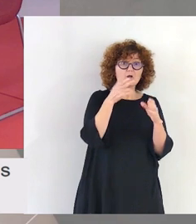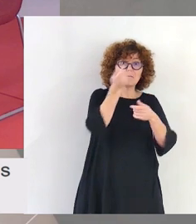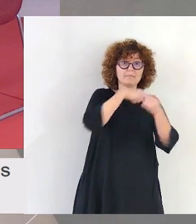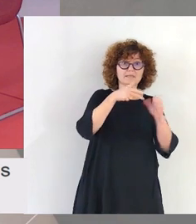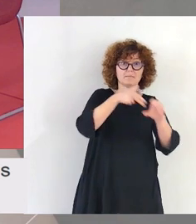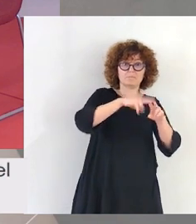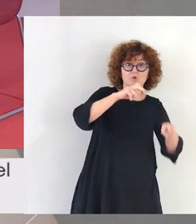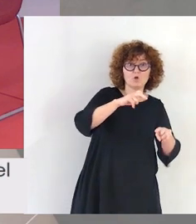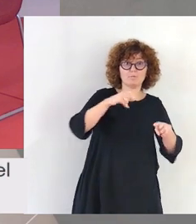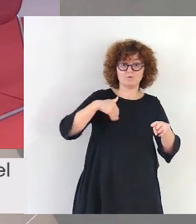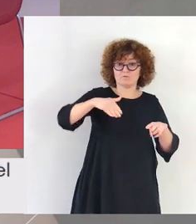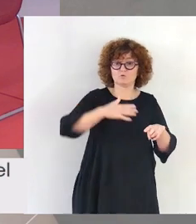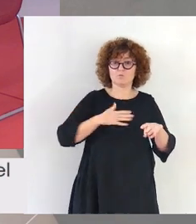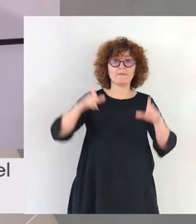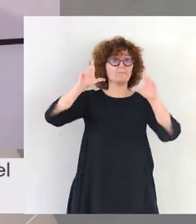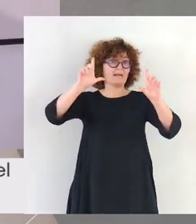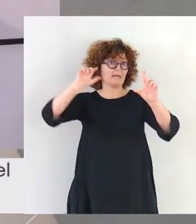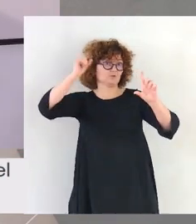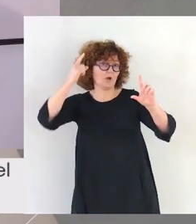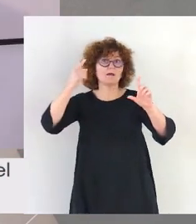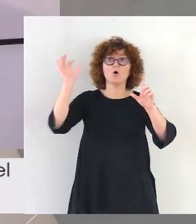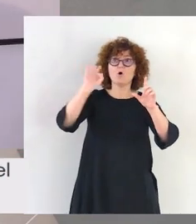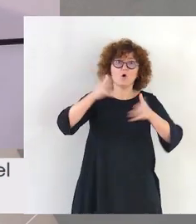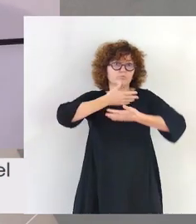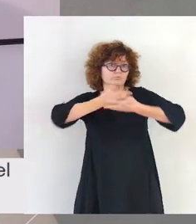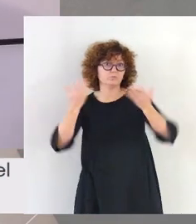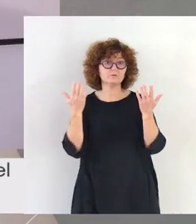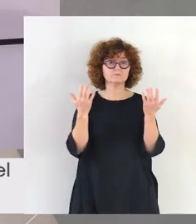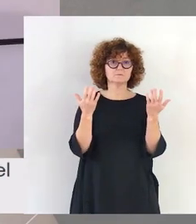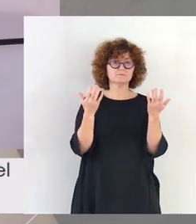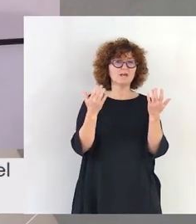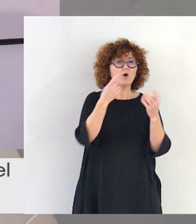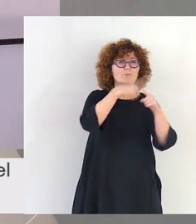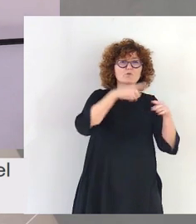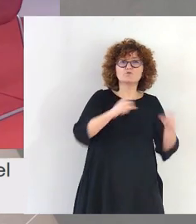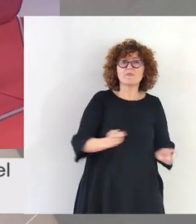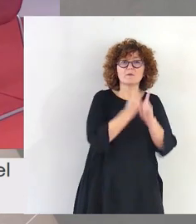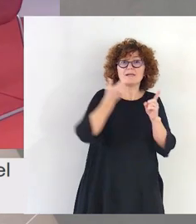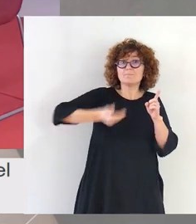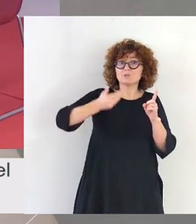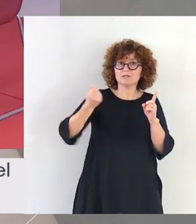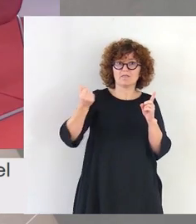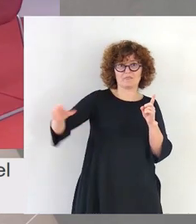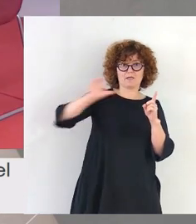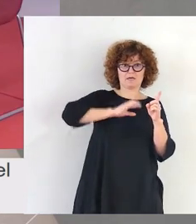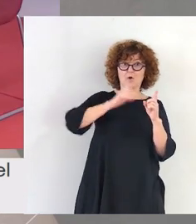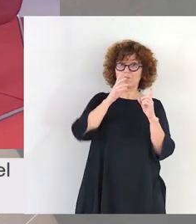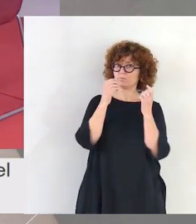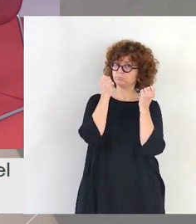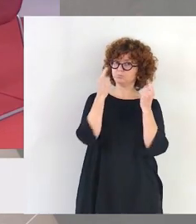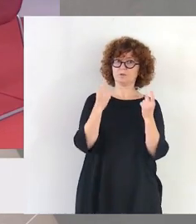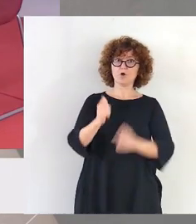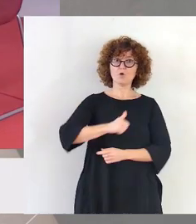los paneles nos van a vender no sé qué nos van a vender pero no no oro negro no O se has dicho ahora mismo se han dado cuenta O sea que es también una